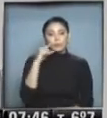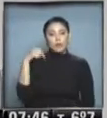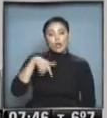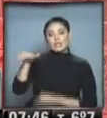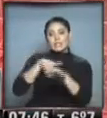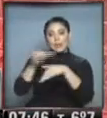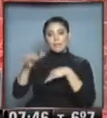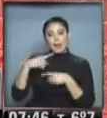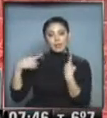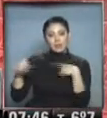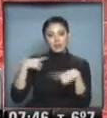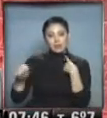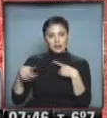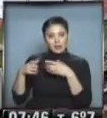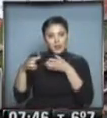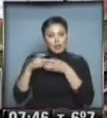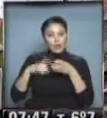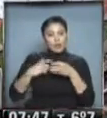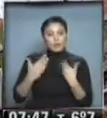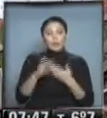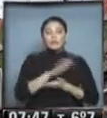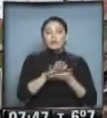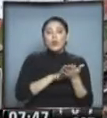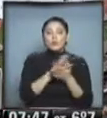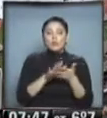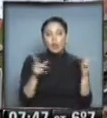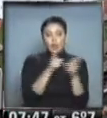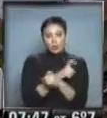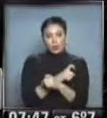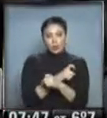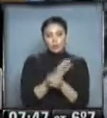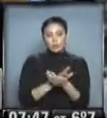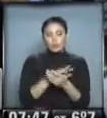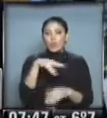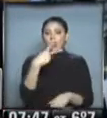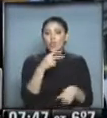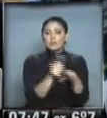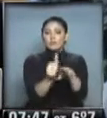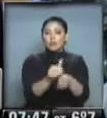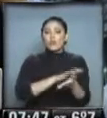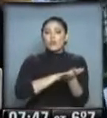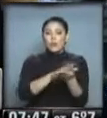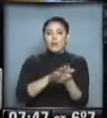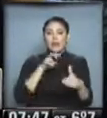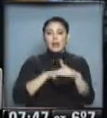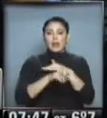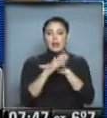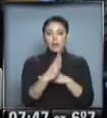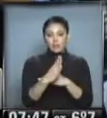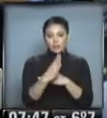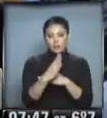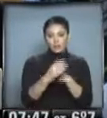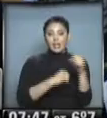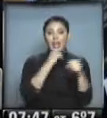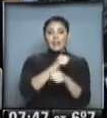delegados con el objetivo de superar el conflicto en torno a estas nuevas estaciones echeverría y rosas de la línea b que lleva en el